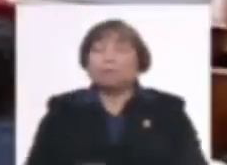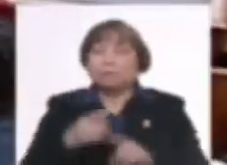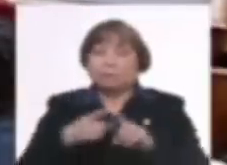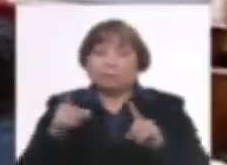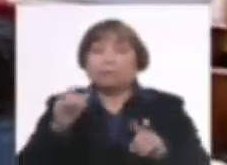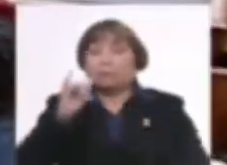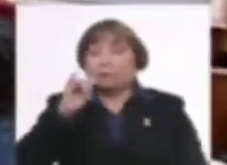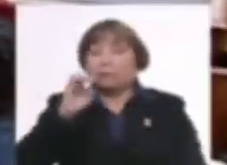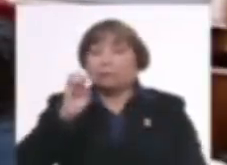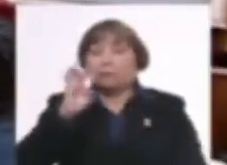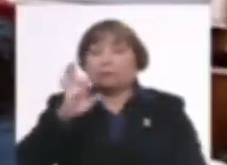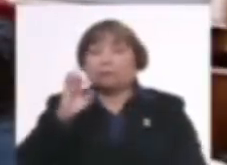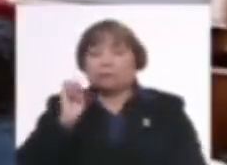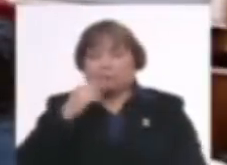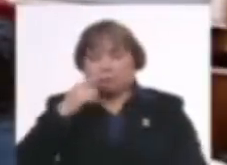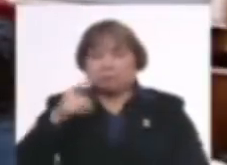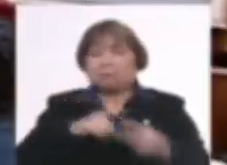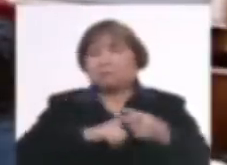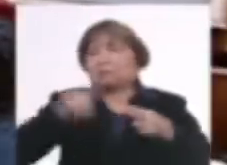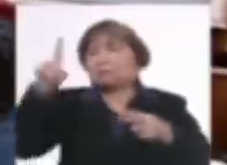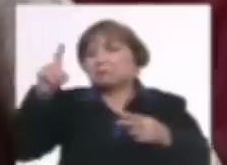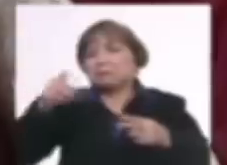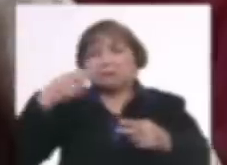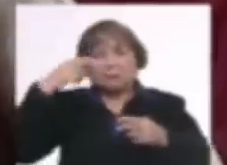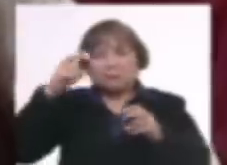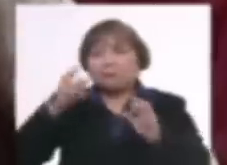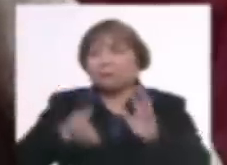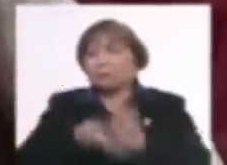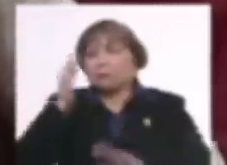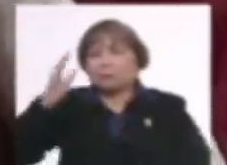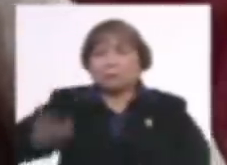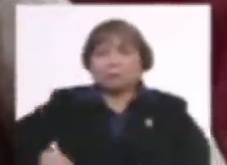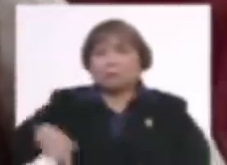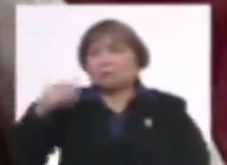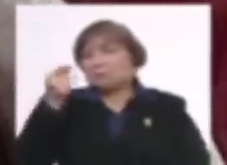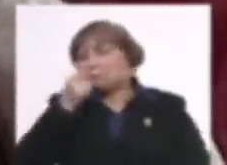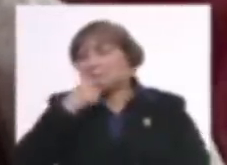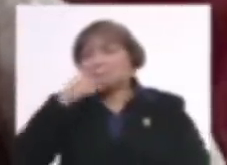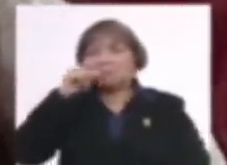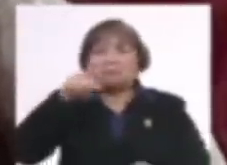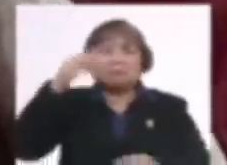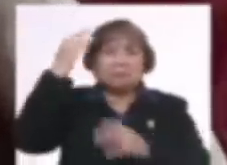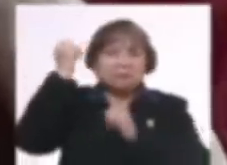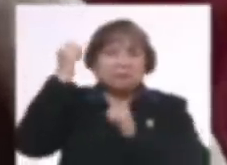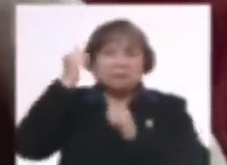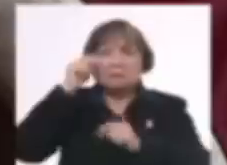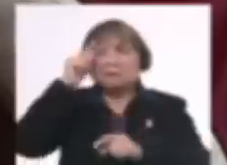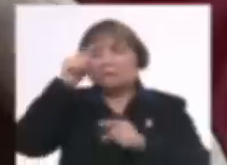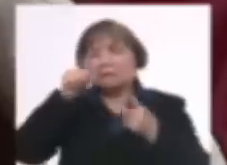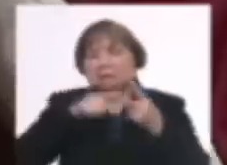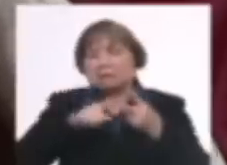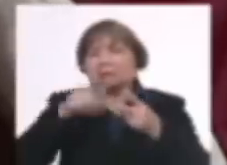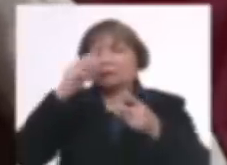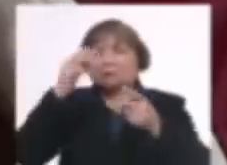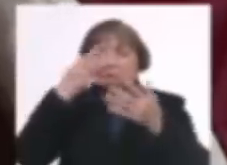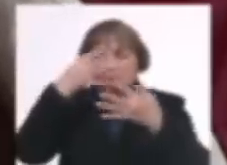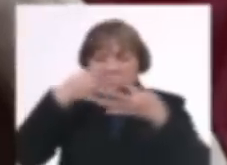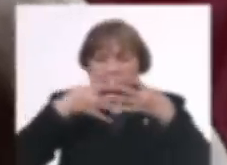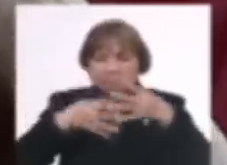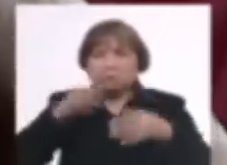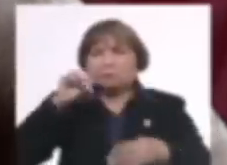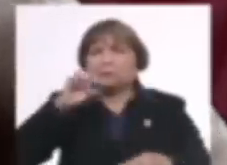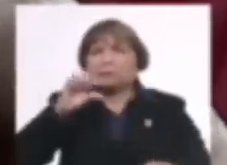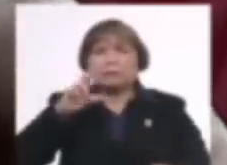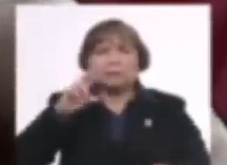Pero a Jennifer la tildan de que sale del país como un perro, de que su destino está en España, piden mi récord